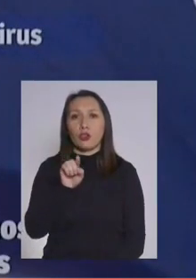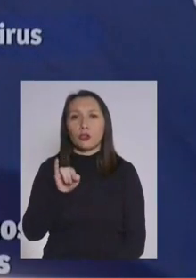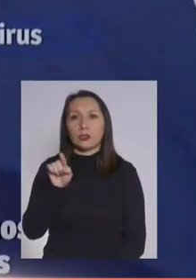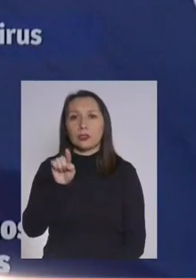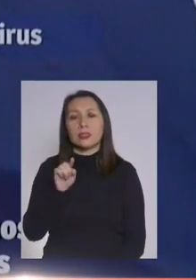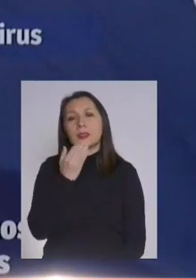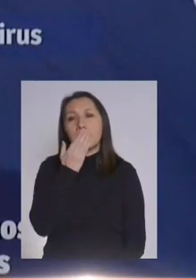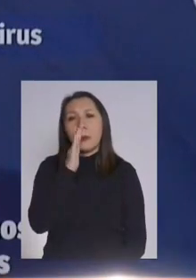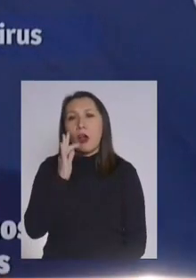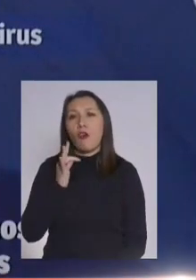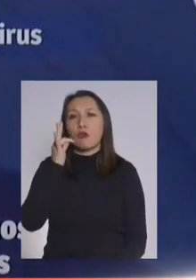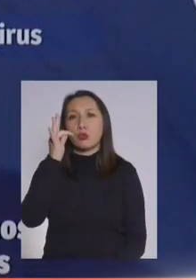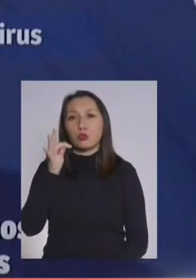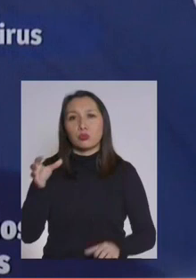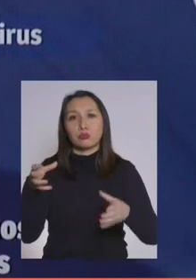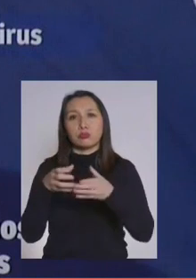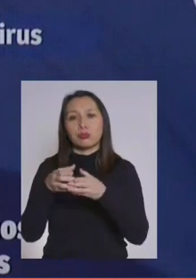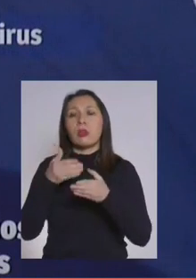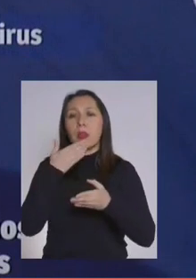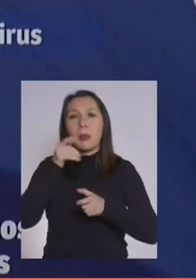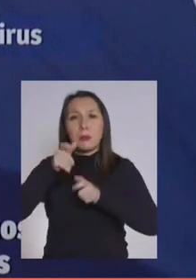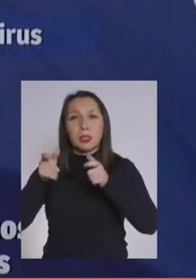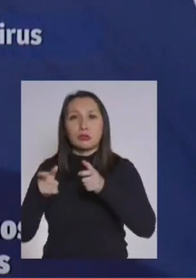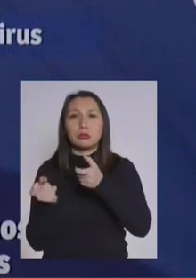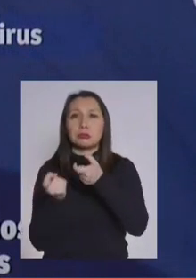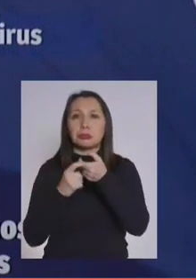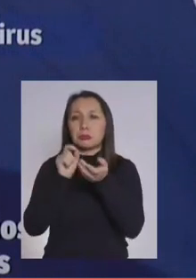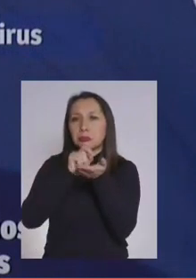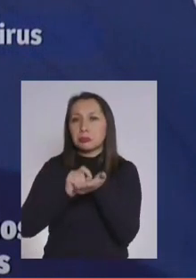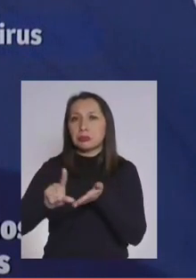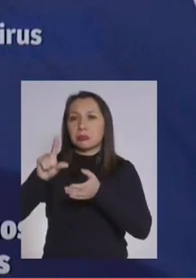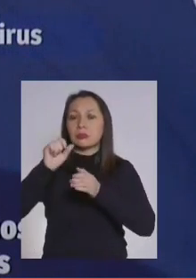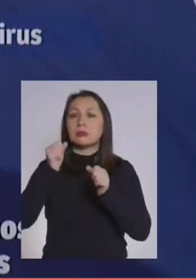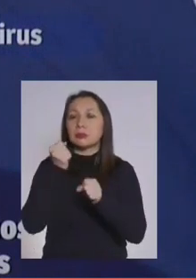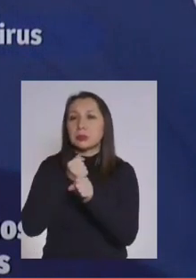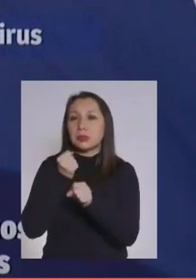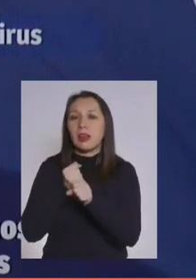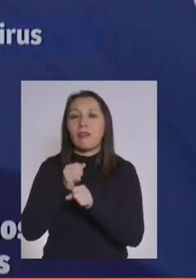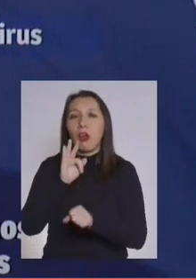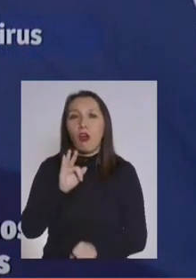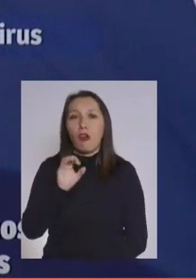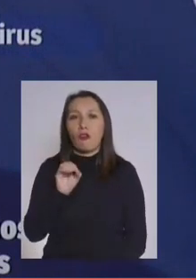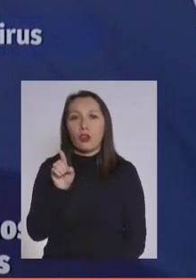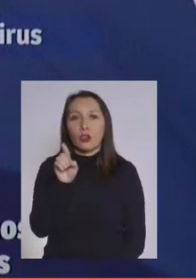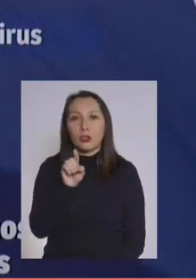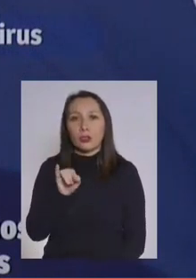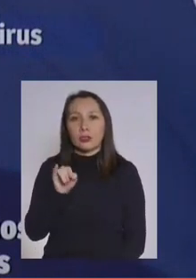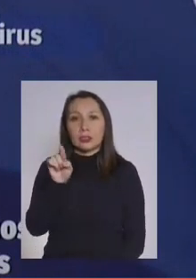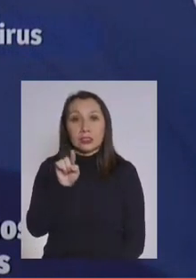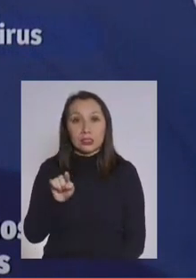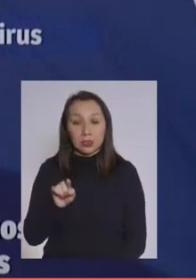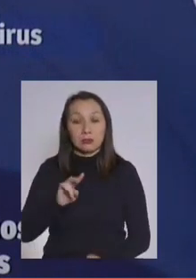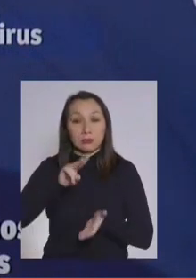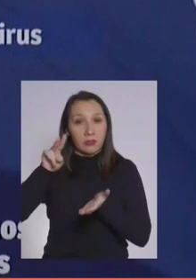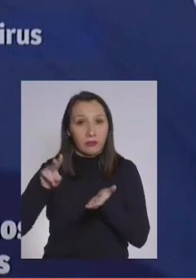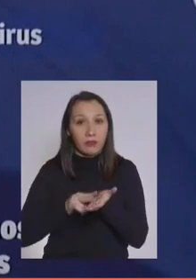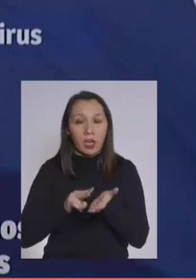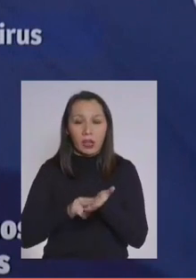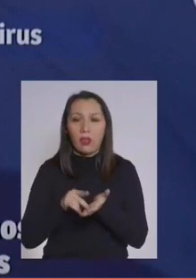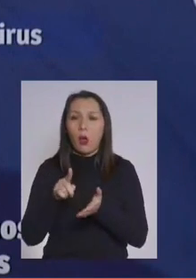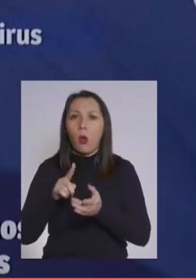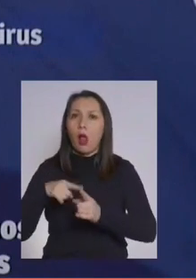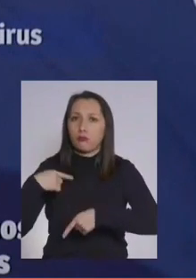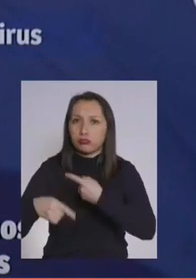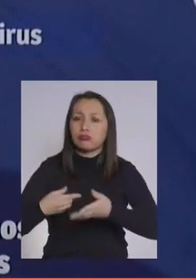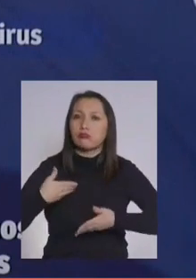futuro y a los emprendedores y emprendedoras de fosis que realmente son un